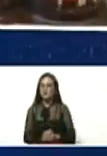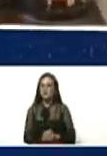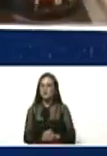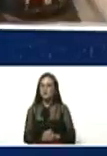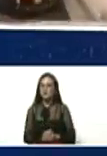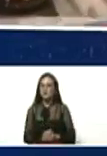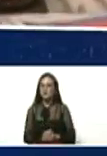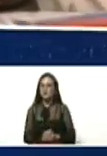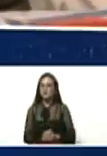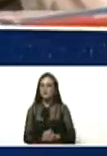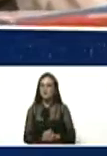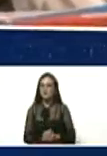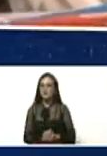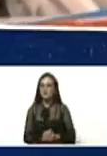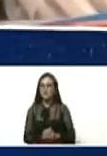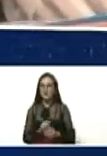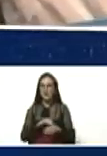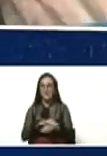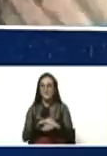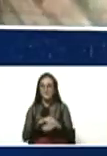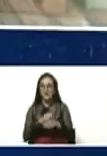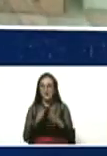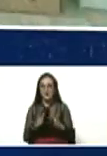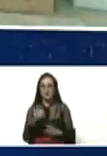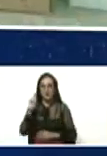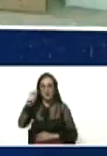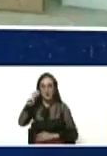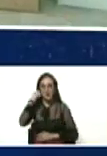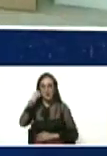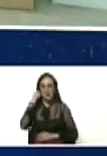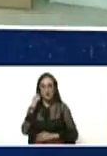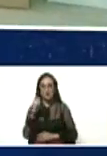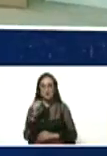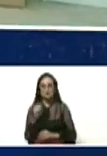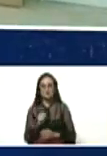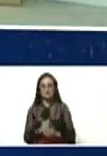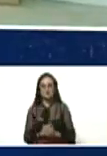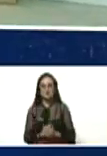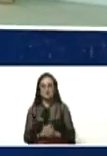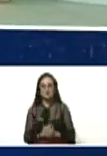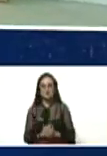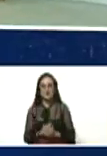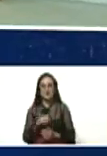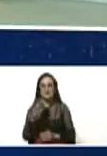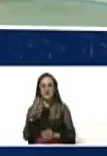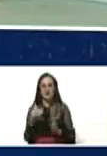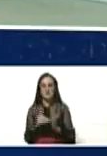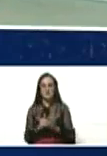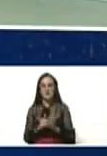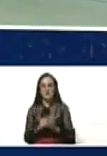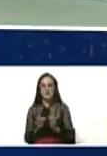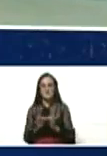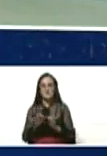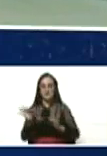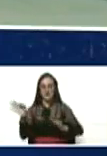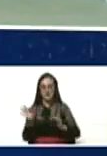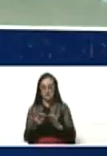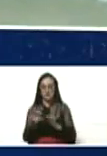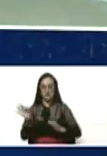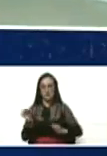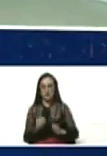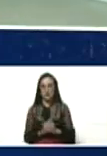Te está diciendo Márquez, el ministro, te está recordando que se ha impermeabilizado 5.000 metros cuadrados. Así es. Ah,